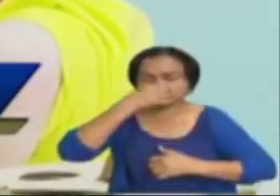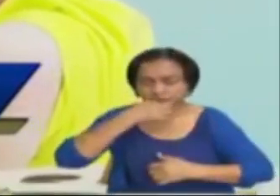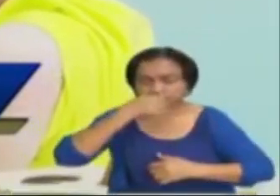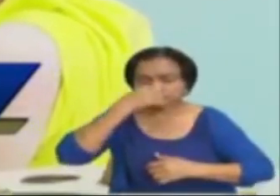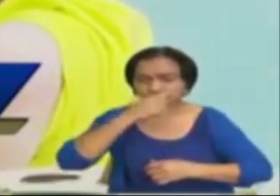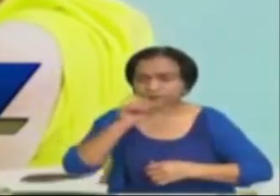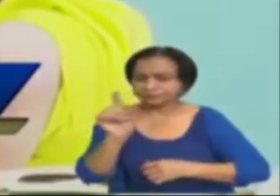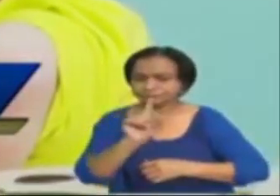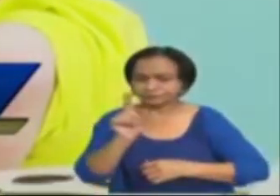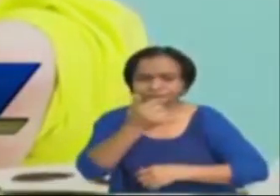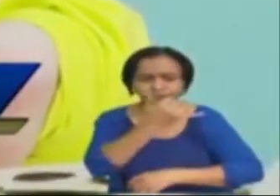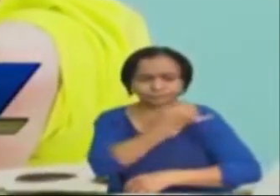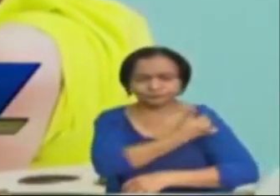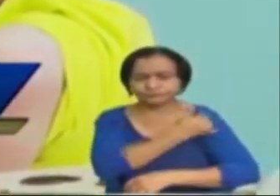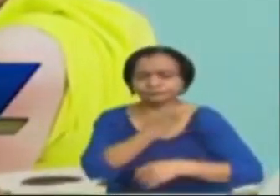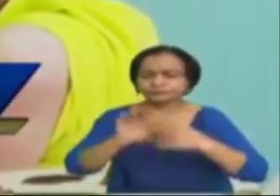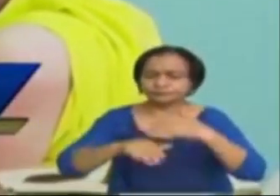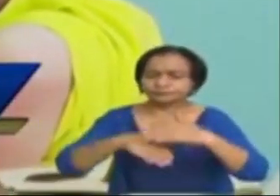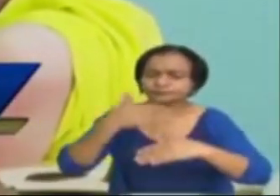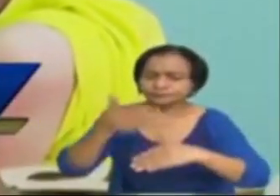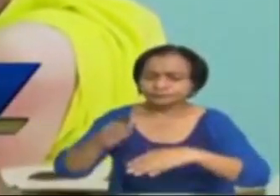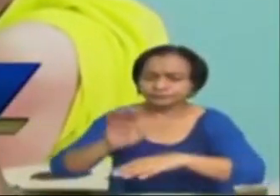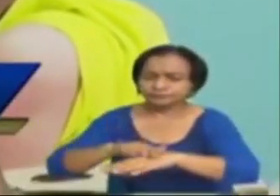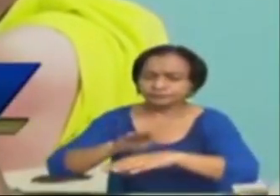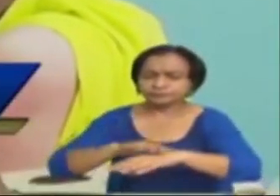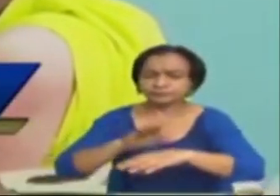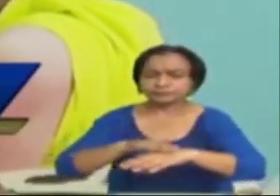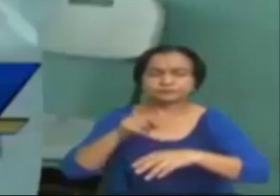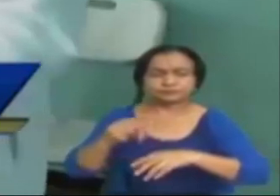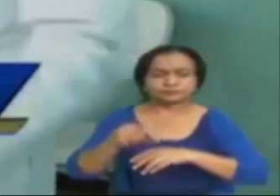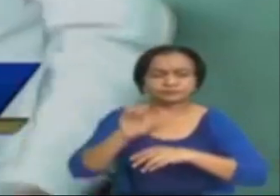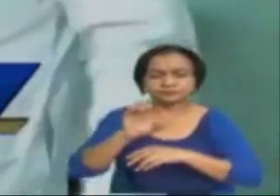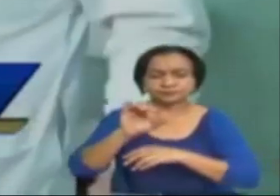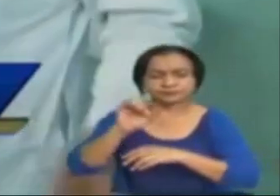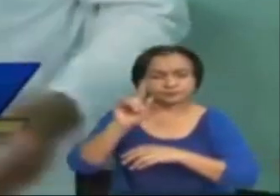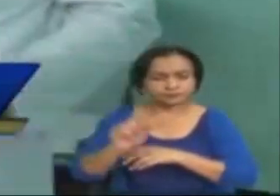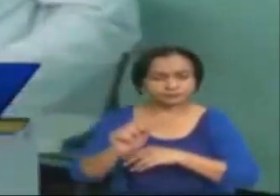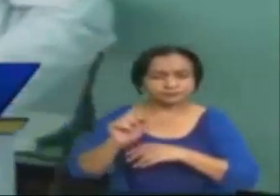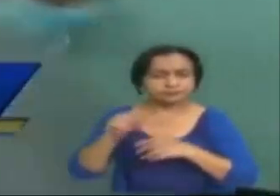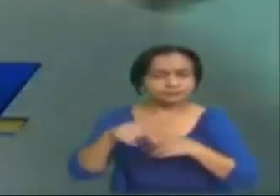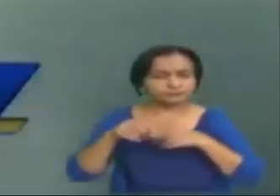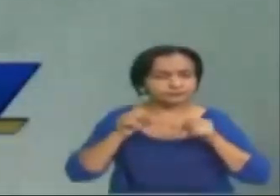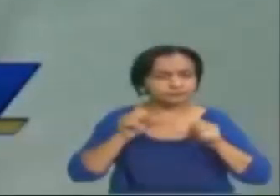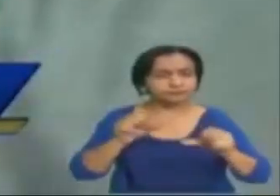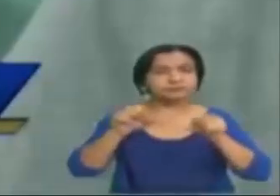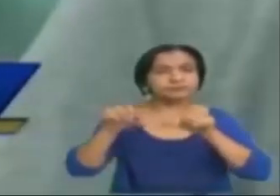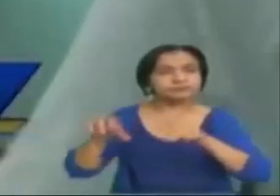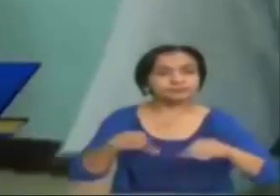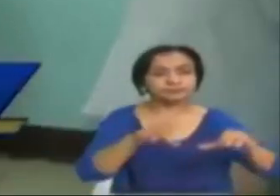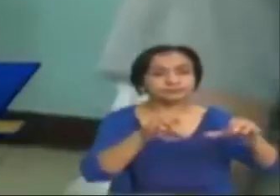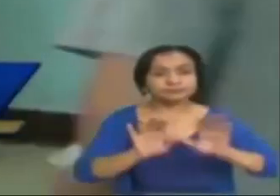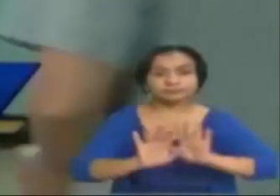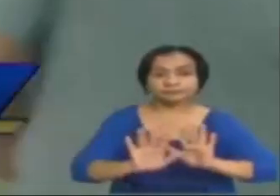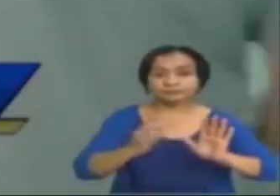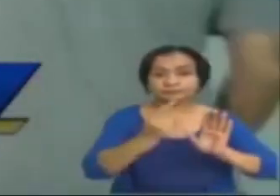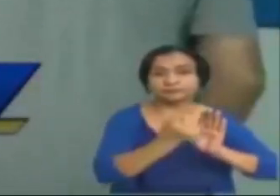general Benjamín Celedón, Centro de Salud Flor de María Chavarría, San Rafael del Norte, Hospital